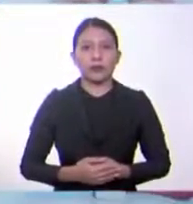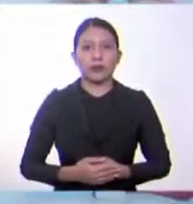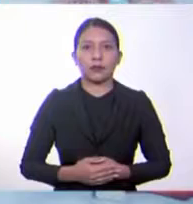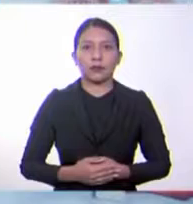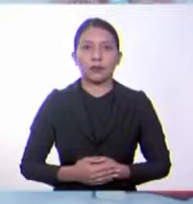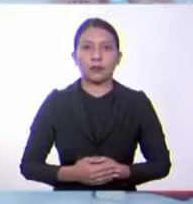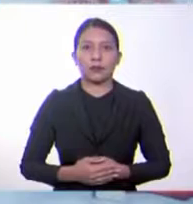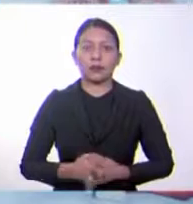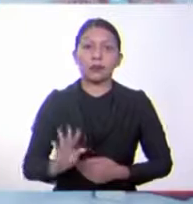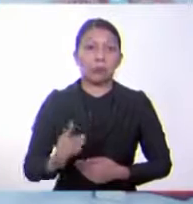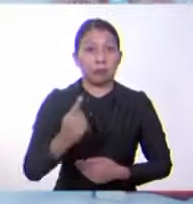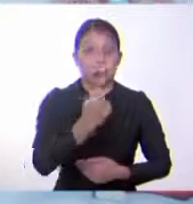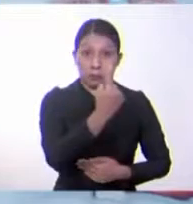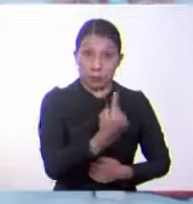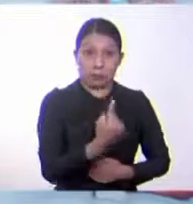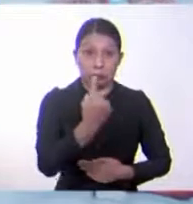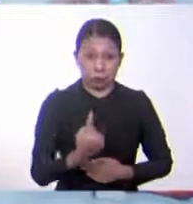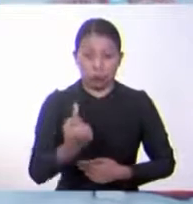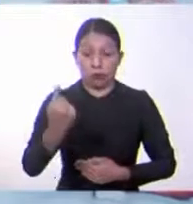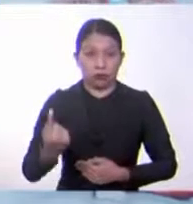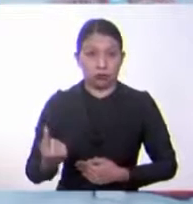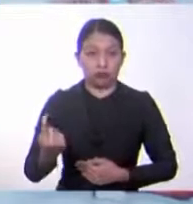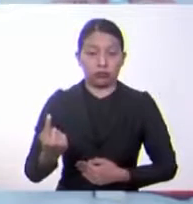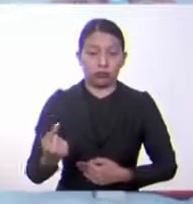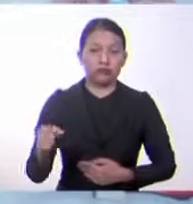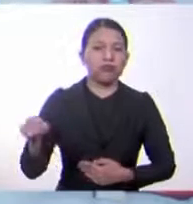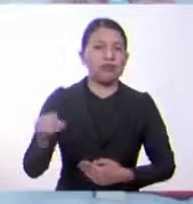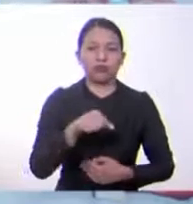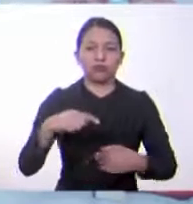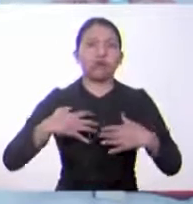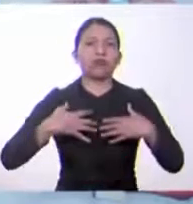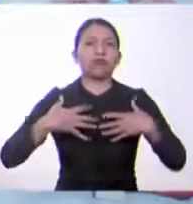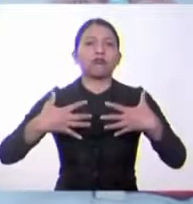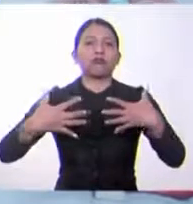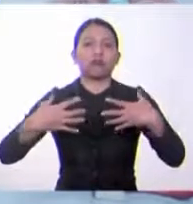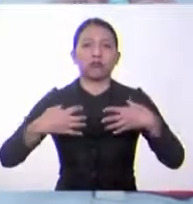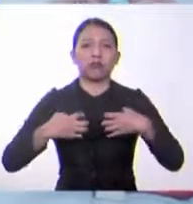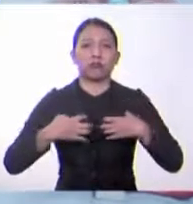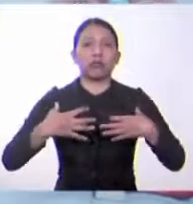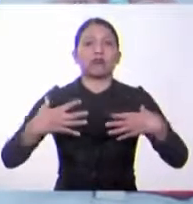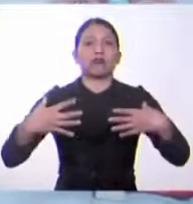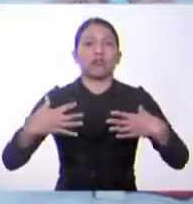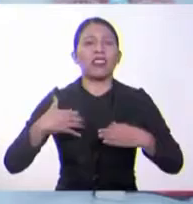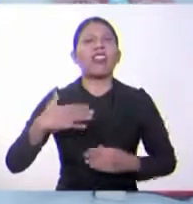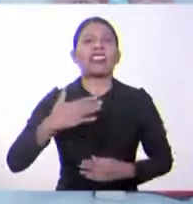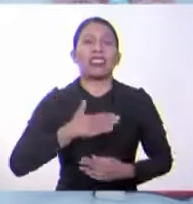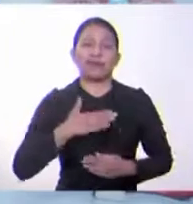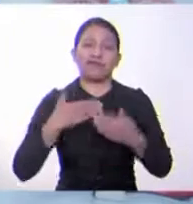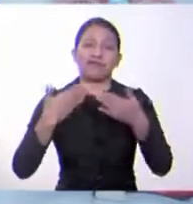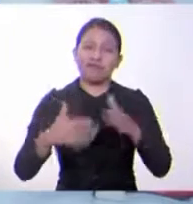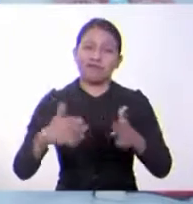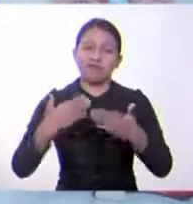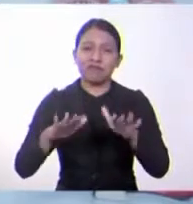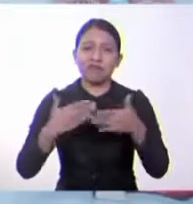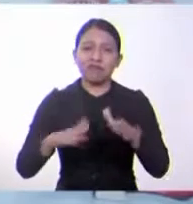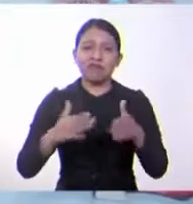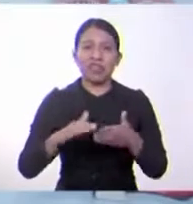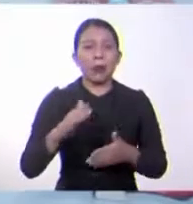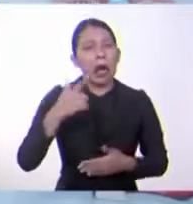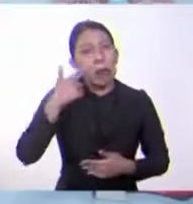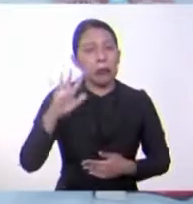En los humanos, el sistema respiratorio tiene involucrados varios órganos o varios